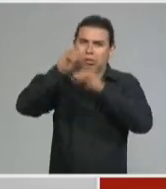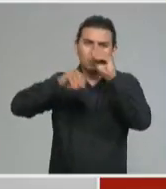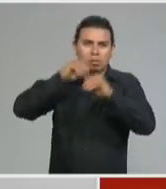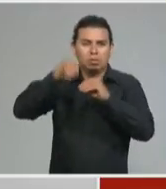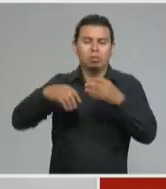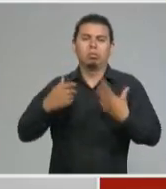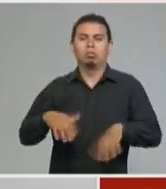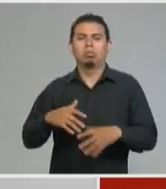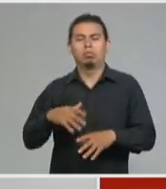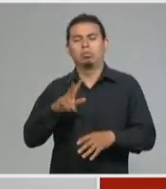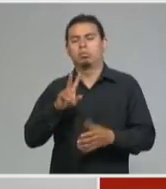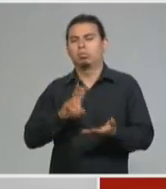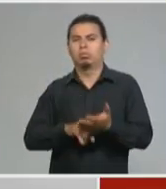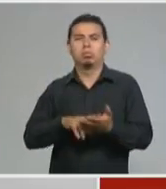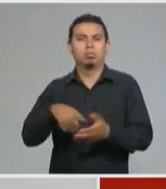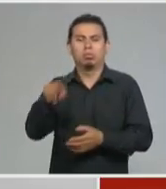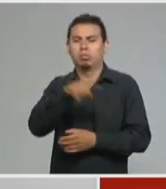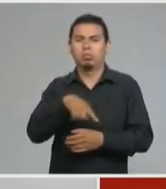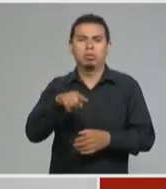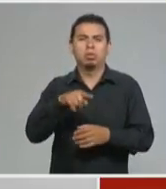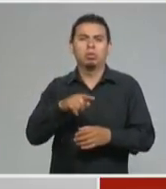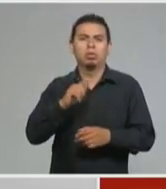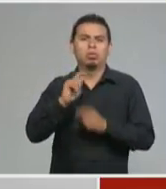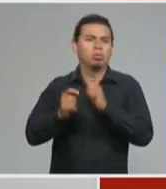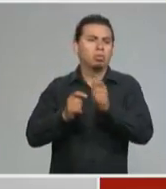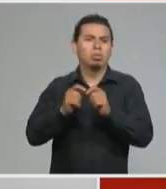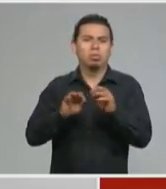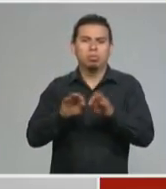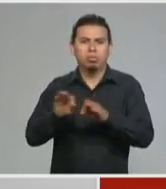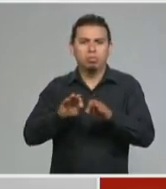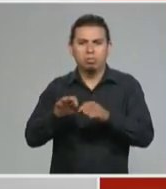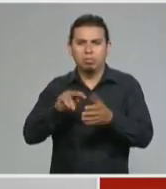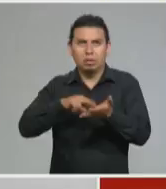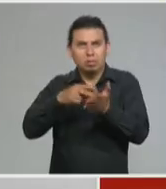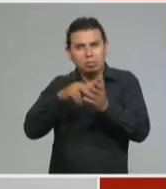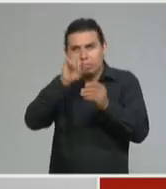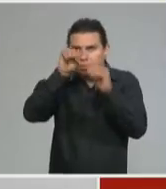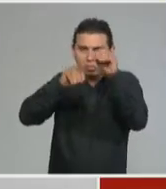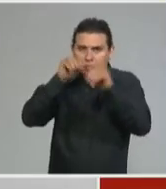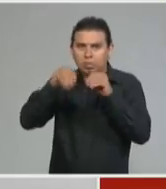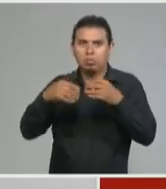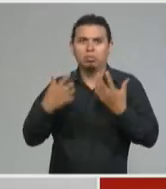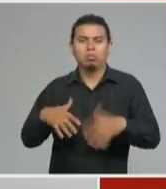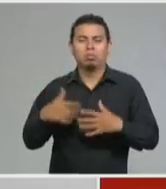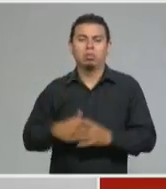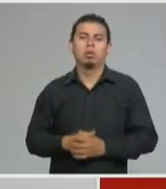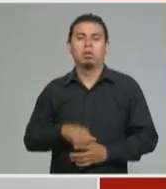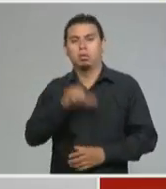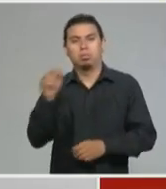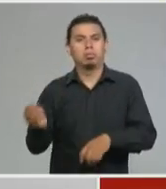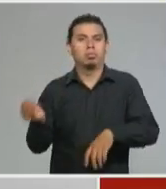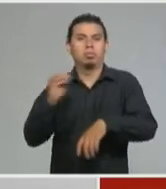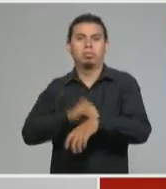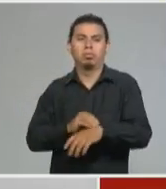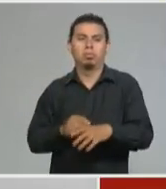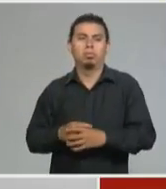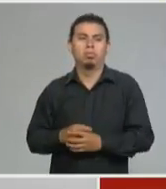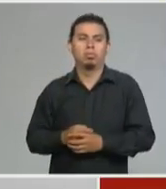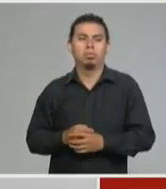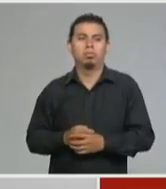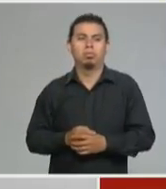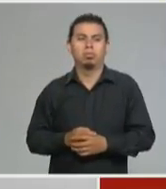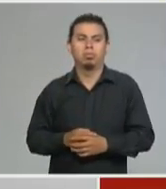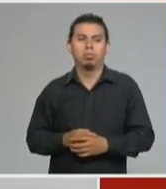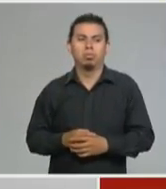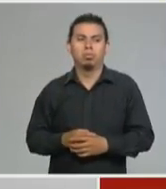la grandeza austeramente dramática como estos constructores de templos. Y añadió, El modo más convincente de